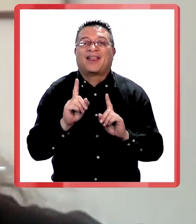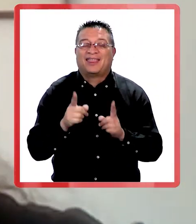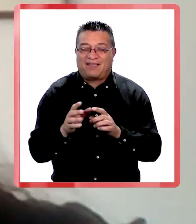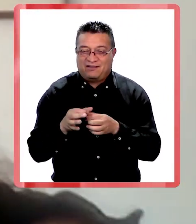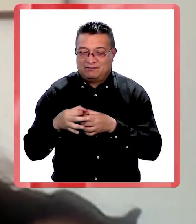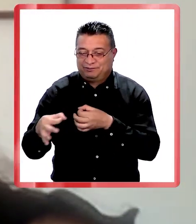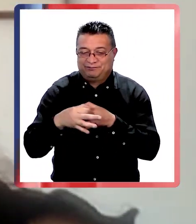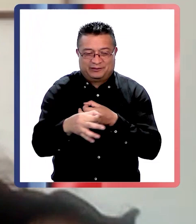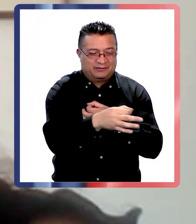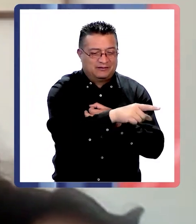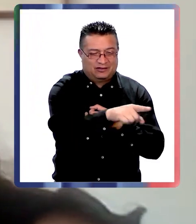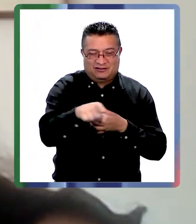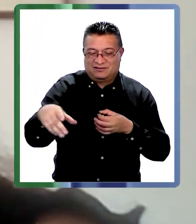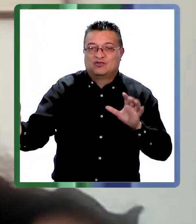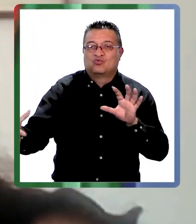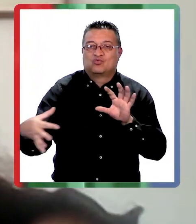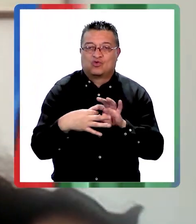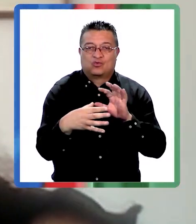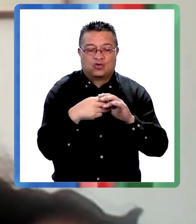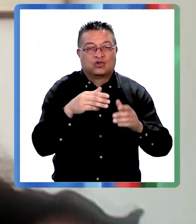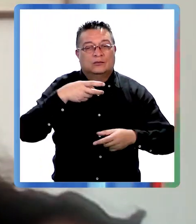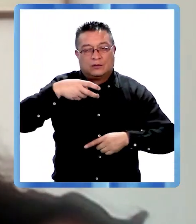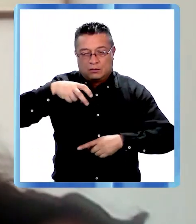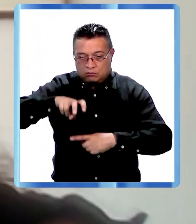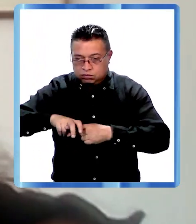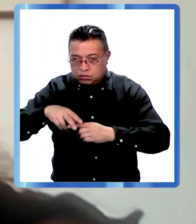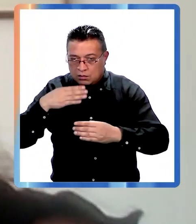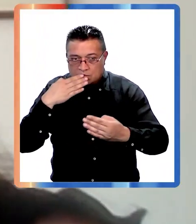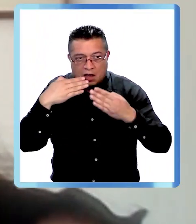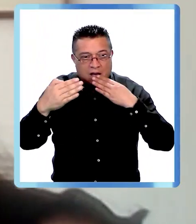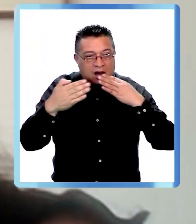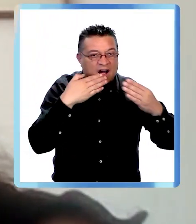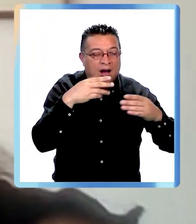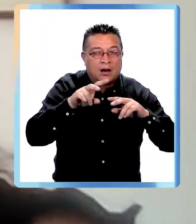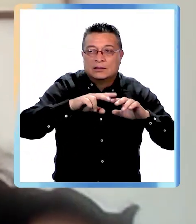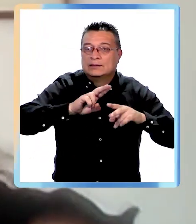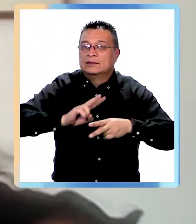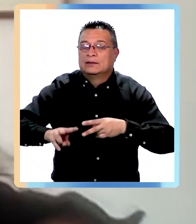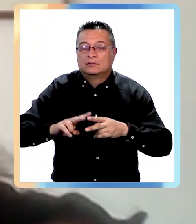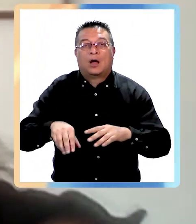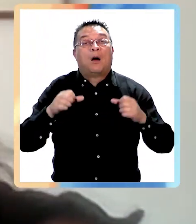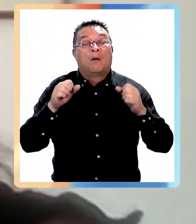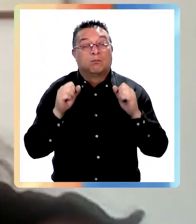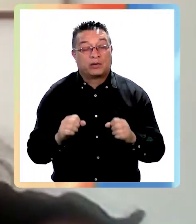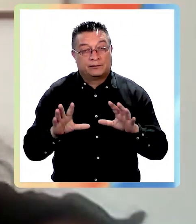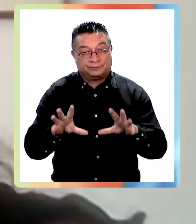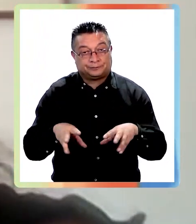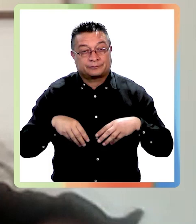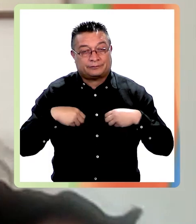respuesta es intersectorial. Necesitamos sentarnos a conversar porque